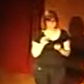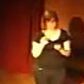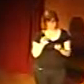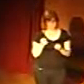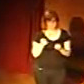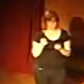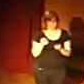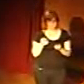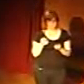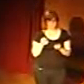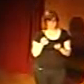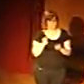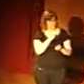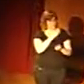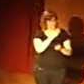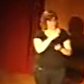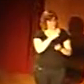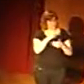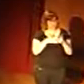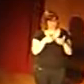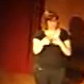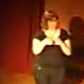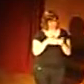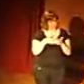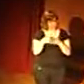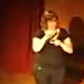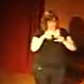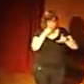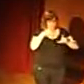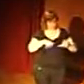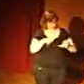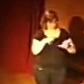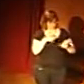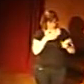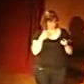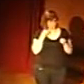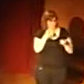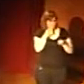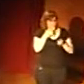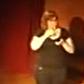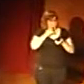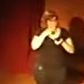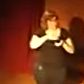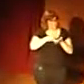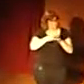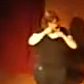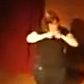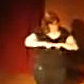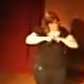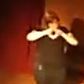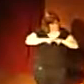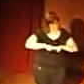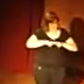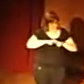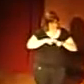aclaración de una autoría de qué es lo que les quiero yo hablar hoy un poco para que vean también el método de análisis y el modo en que funcionamos a